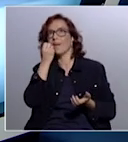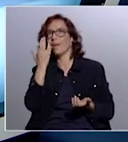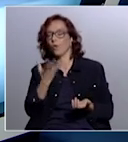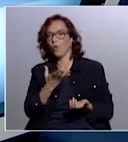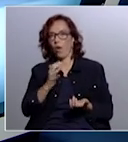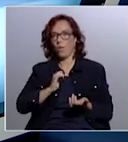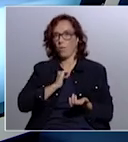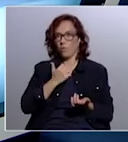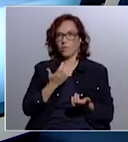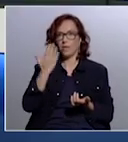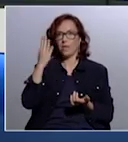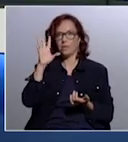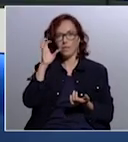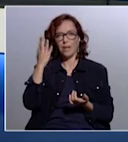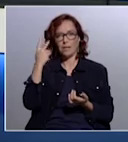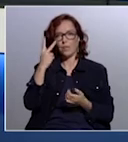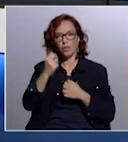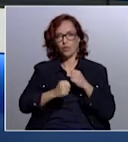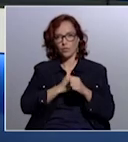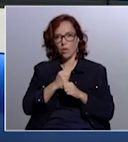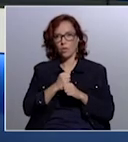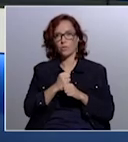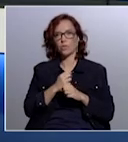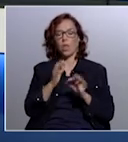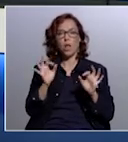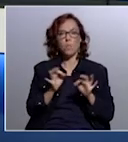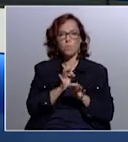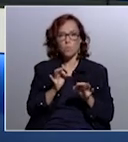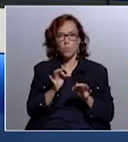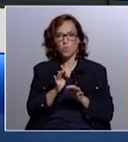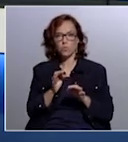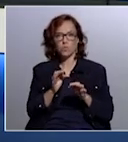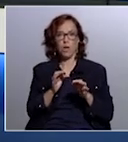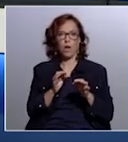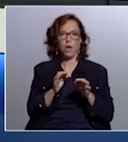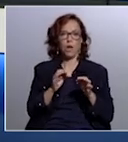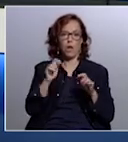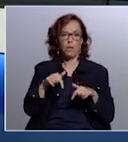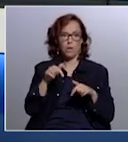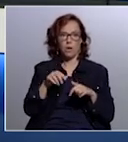guardas cuando hace dos años surgió las polémicas y la música tropical o no mencionaba que finalmente